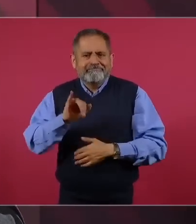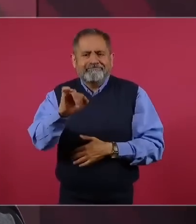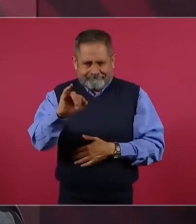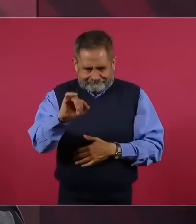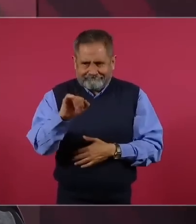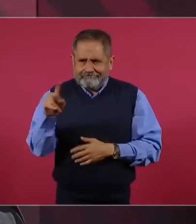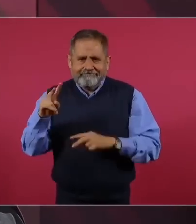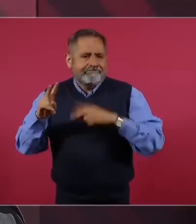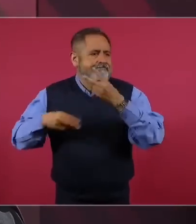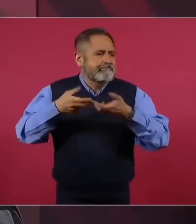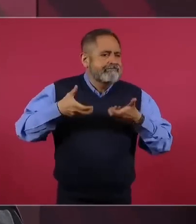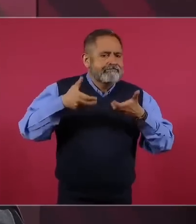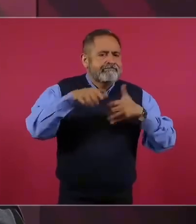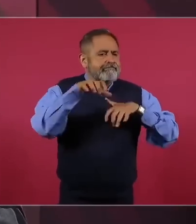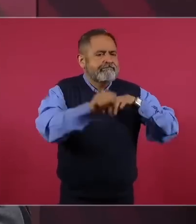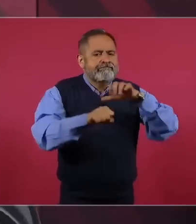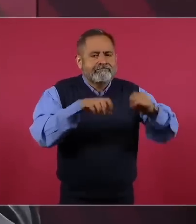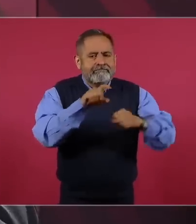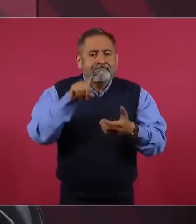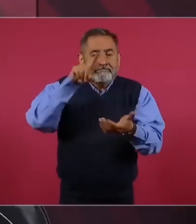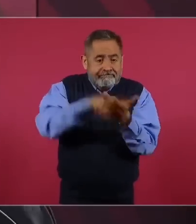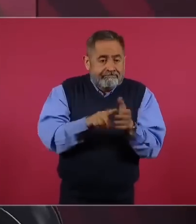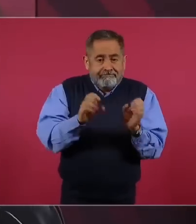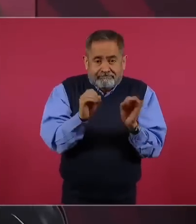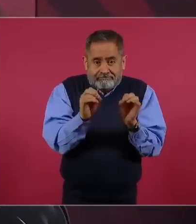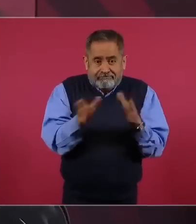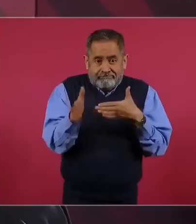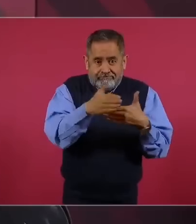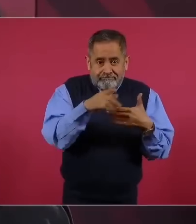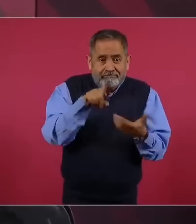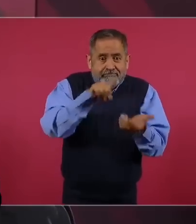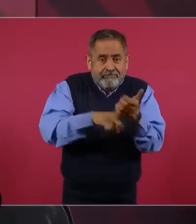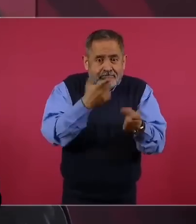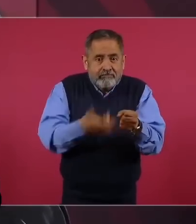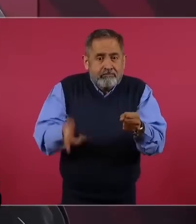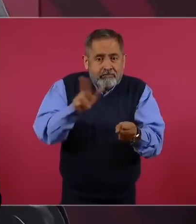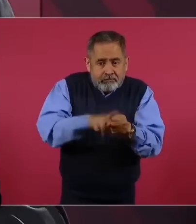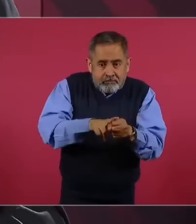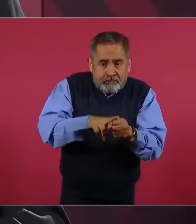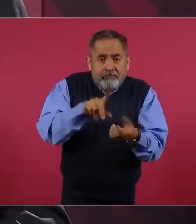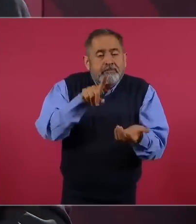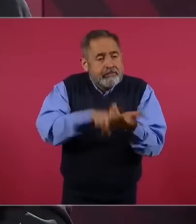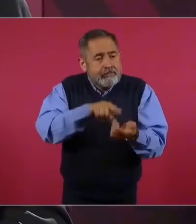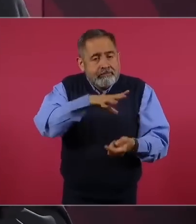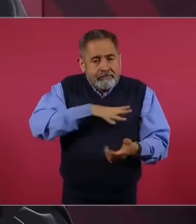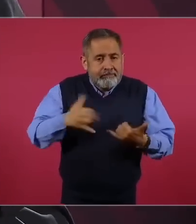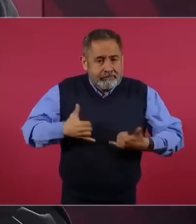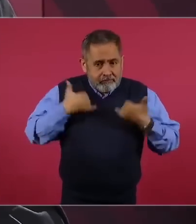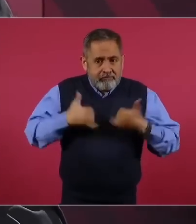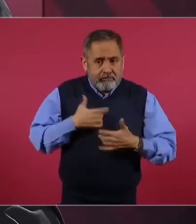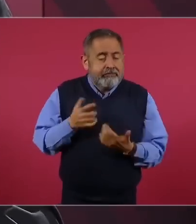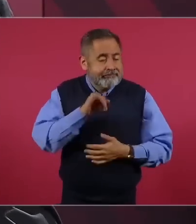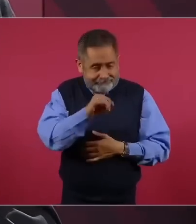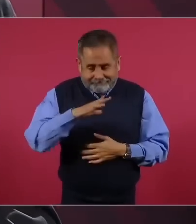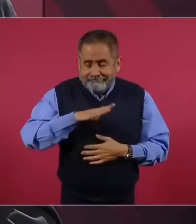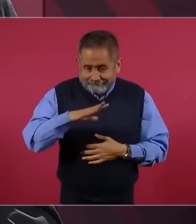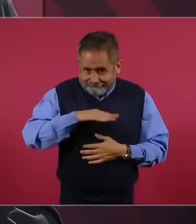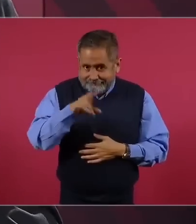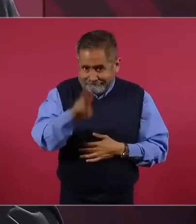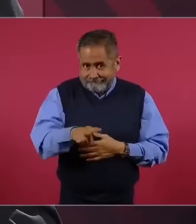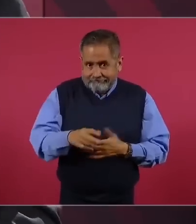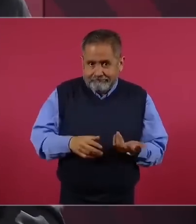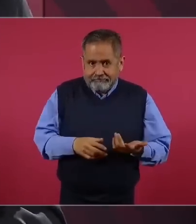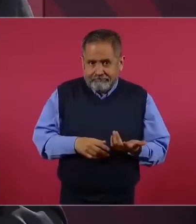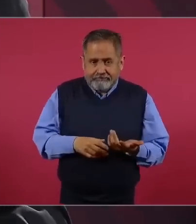Iguala y estuvieron en la comandancia y estuvieron en un hospital donde estaban los jóvenes. Pero eso,